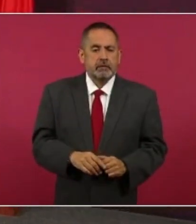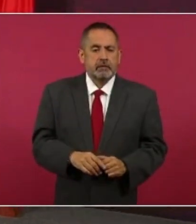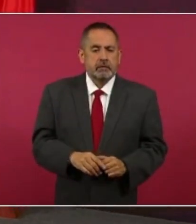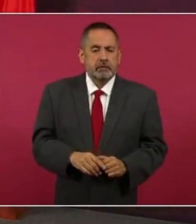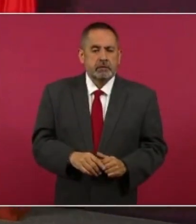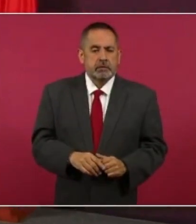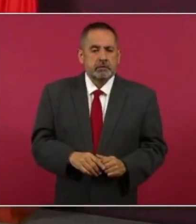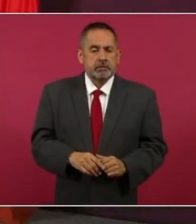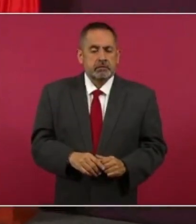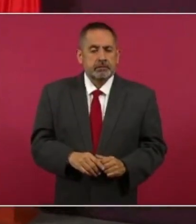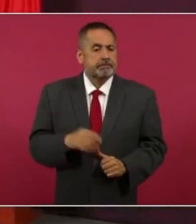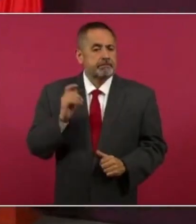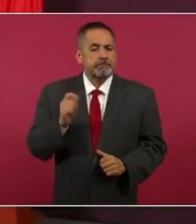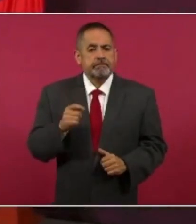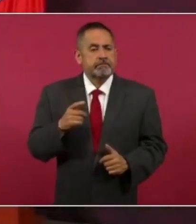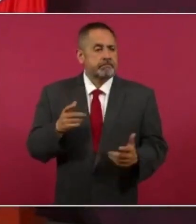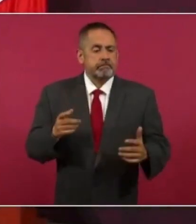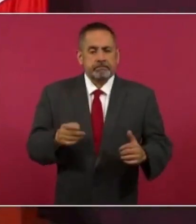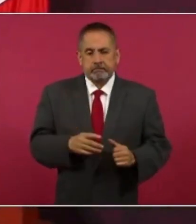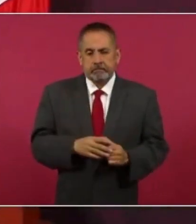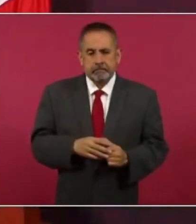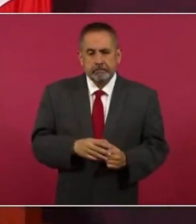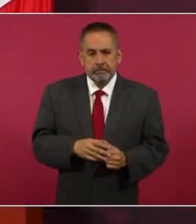toda la culpa